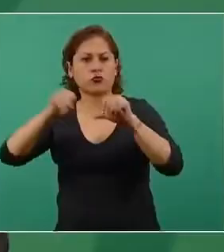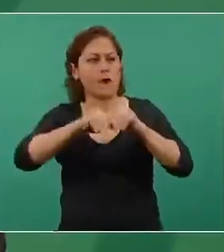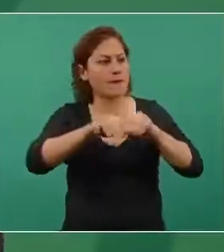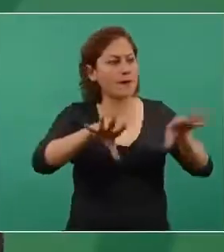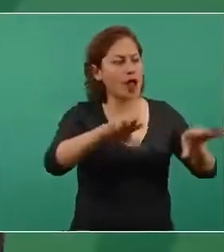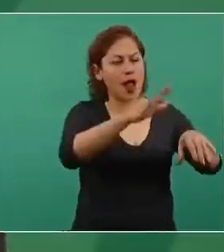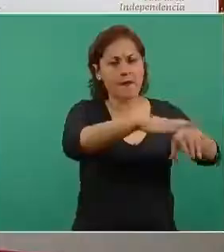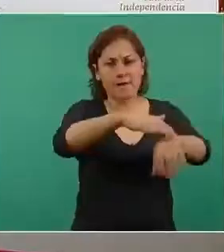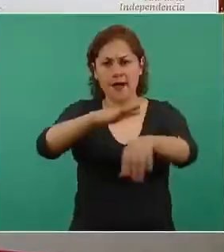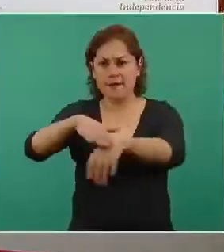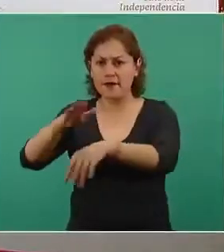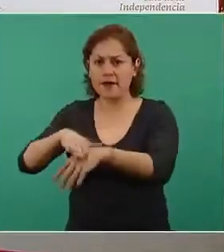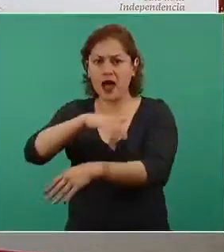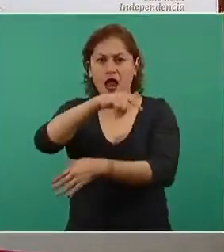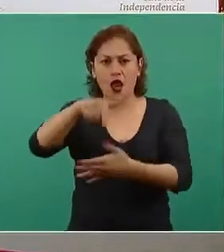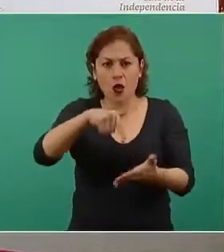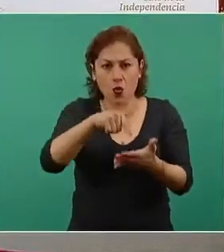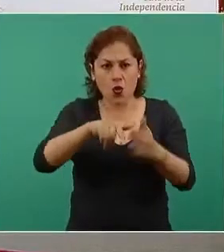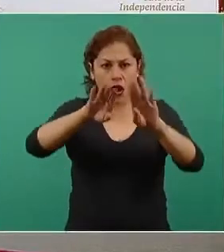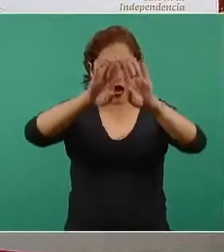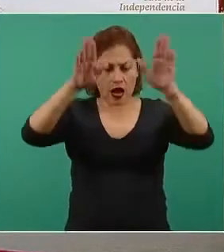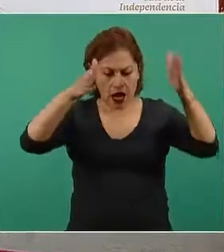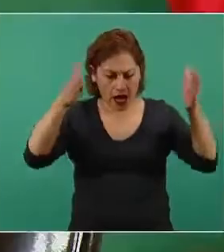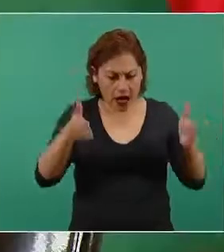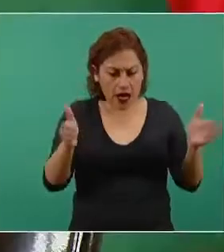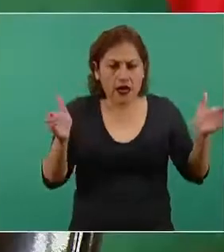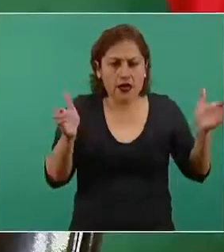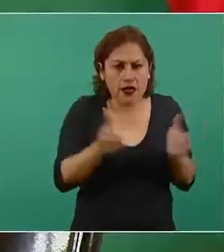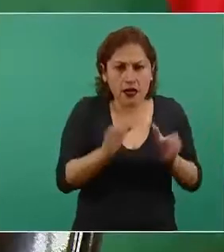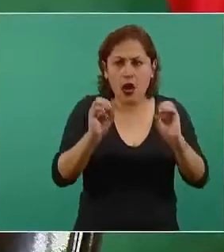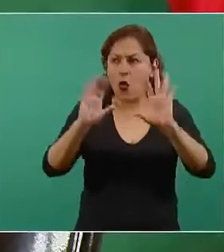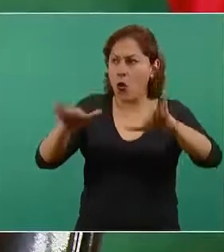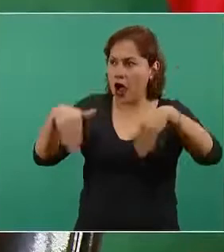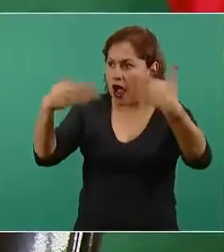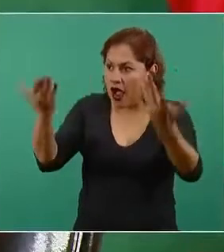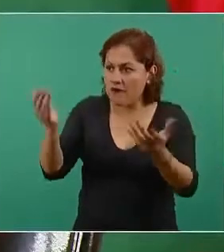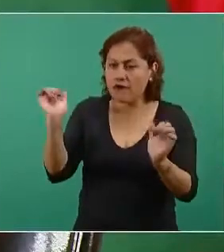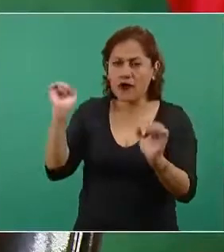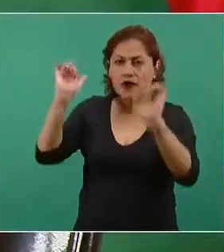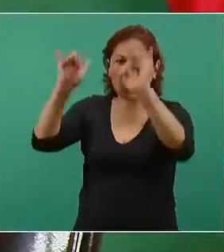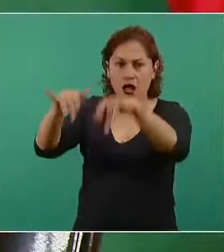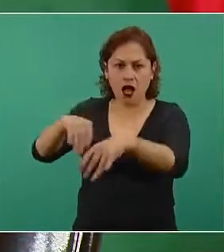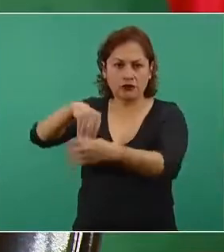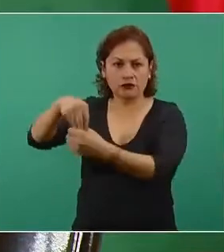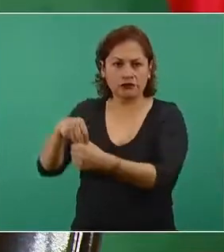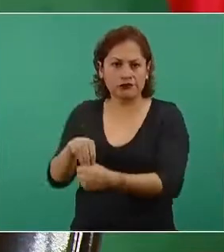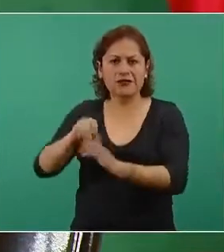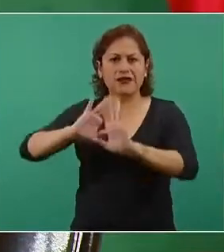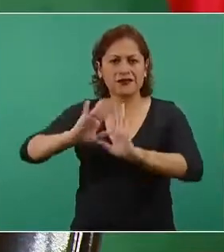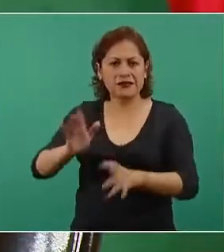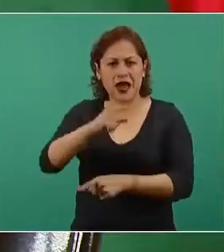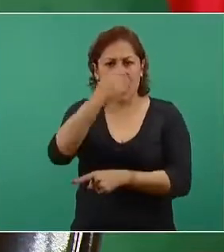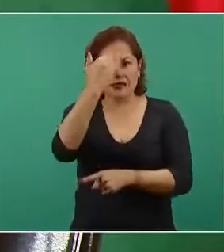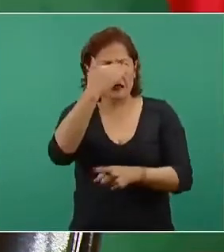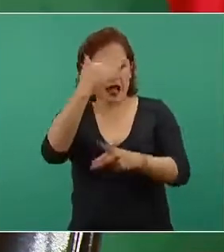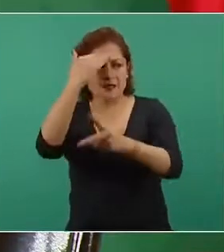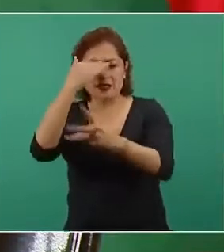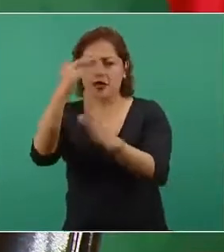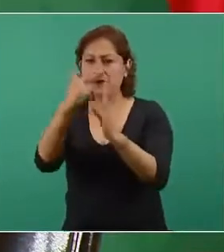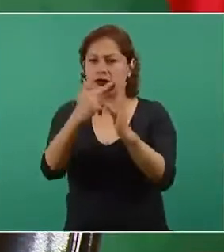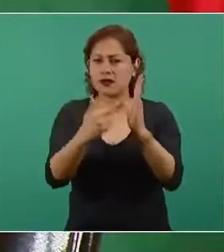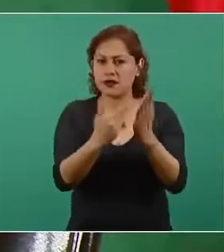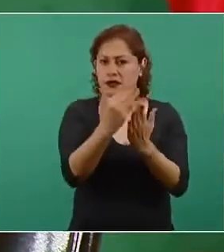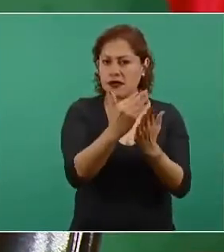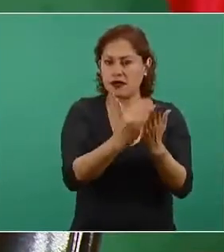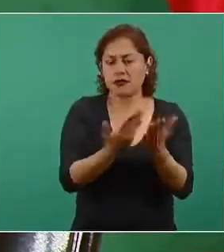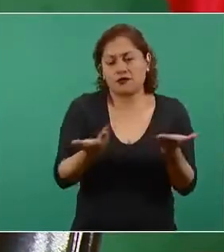espacios públicos cerrados, medidas preventivas en espacios públicos pues abiertos, ¿no? Entonces la invitación es prácticamente esa. Y algo también